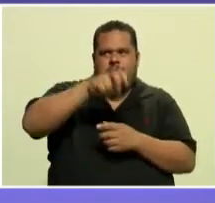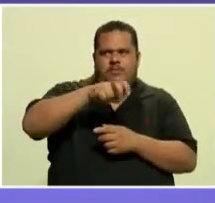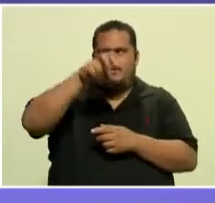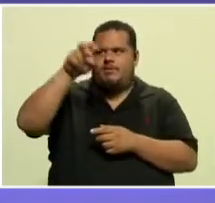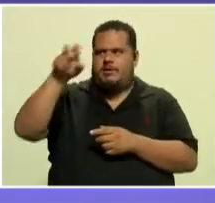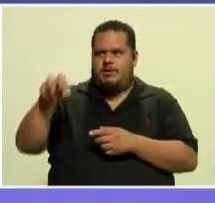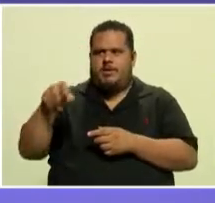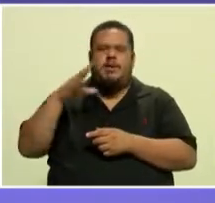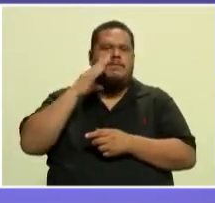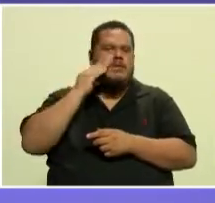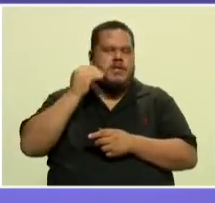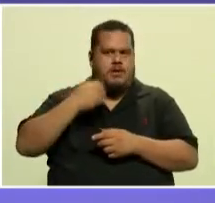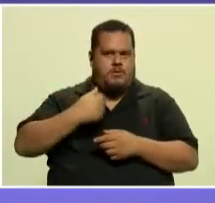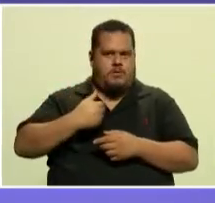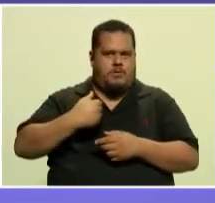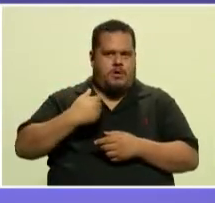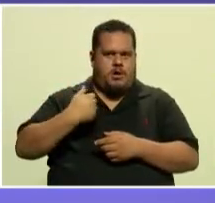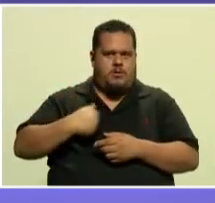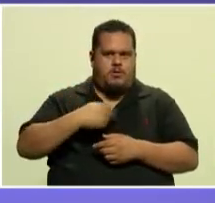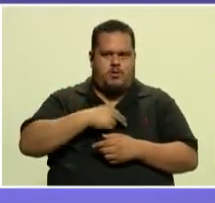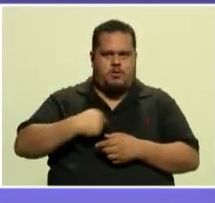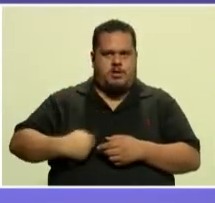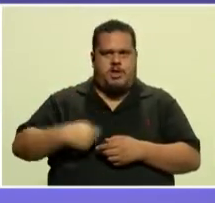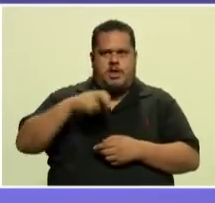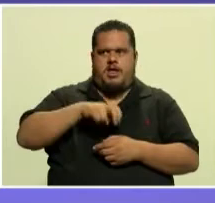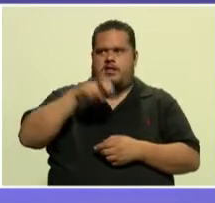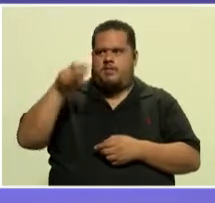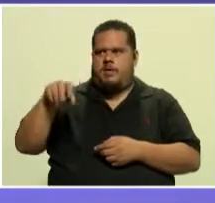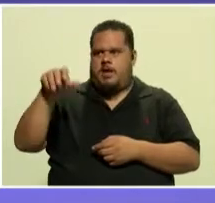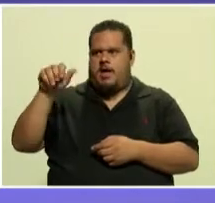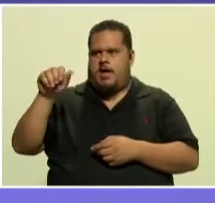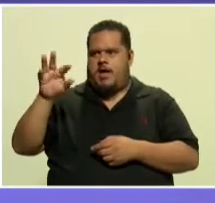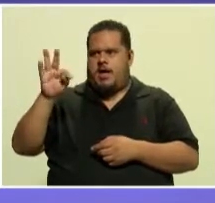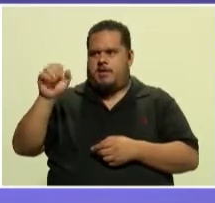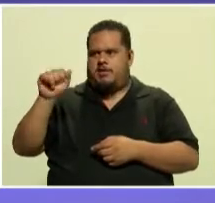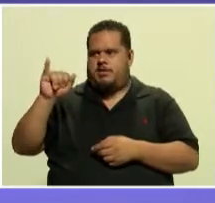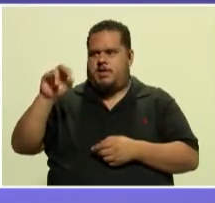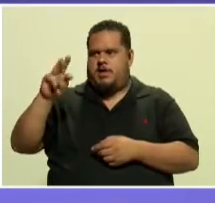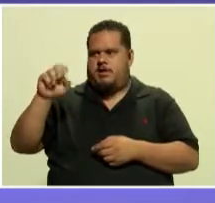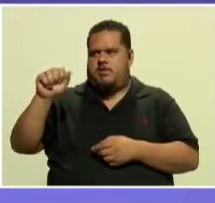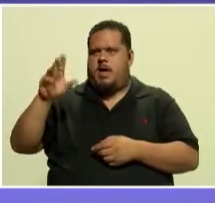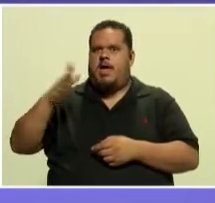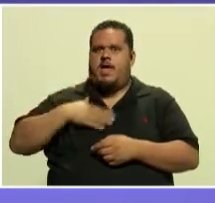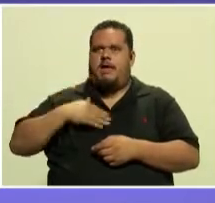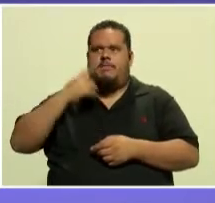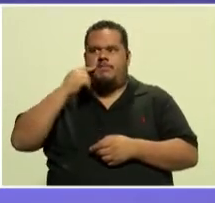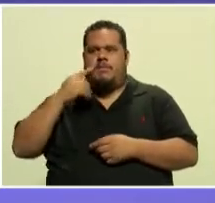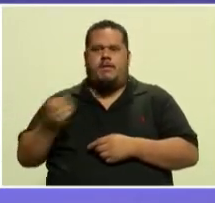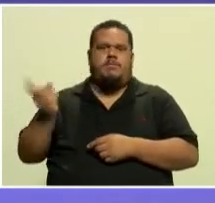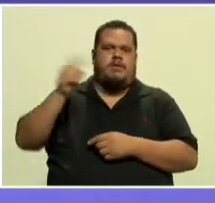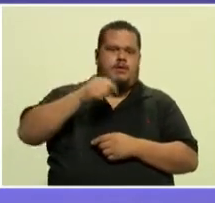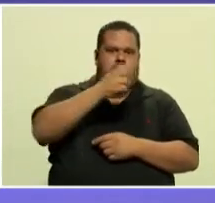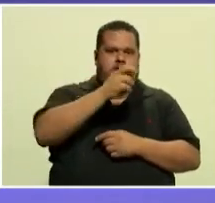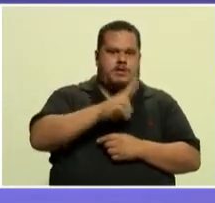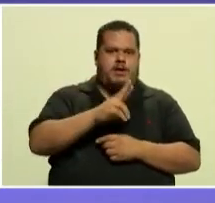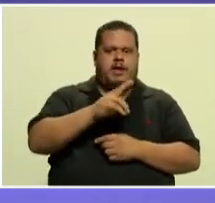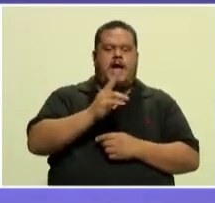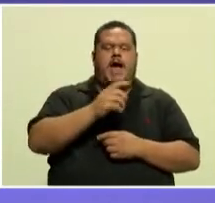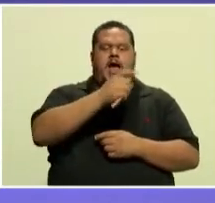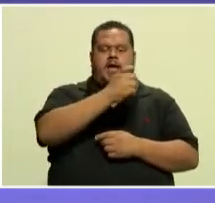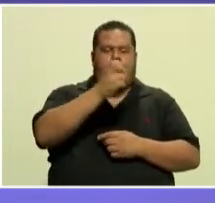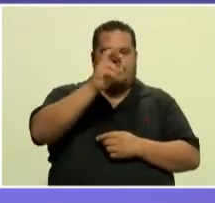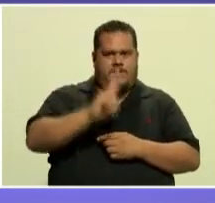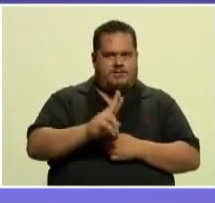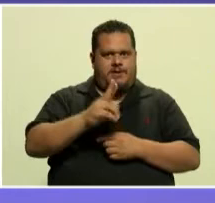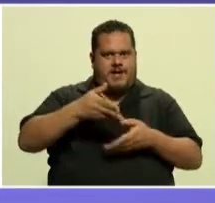de mis abuelos China inmigraron a Taiwán, Taiwán nacieron mis papás y mis papás inmigraron a Costa Rica, en Costa Rica nací yo.